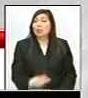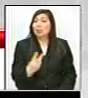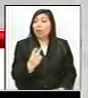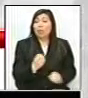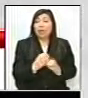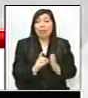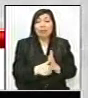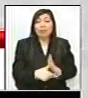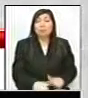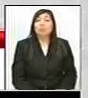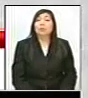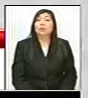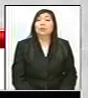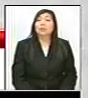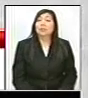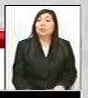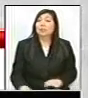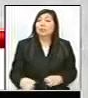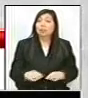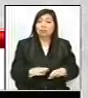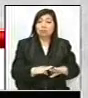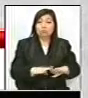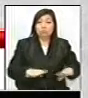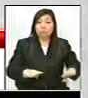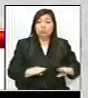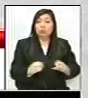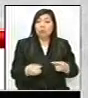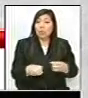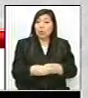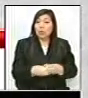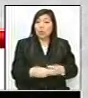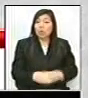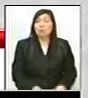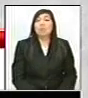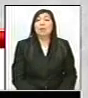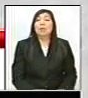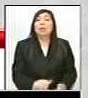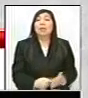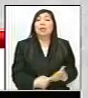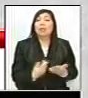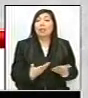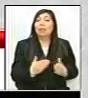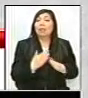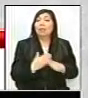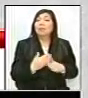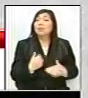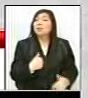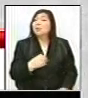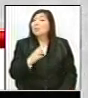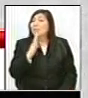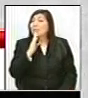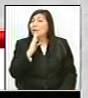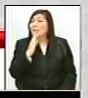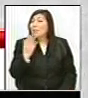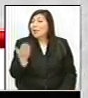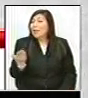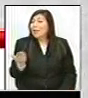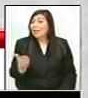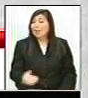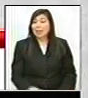días después de haberse realizado la audiencia ante la subcomisión. ¿De qué derecho de defensa estamos hablando, señor